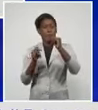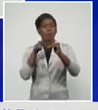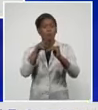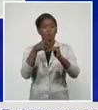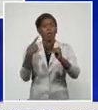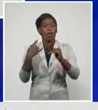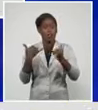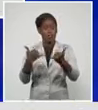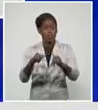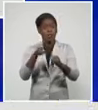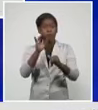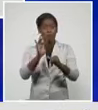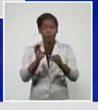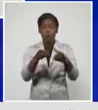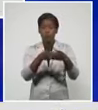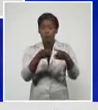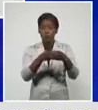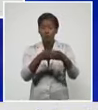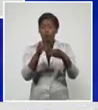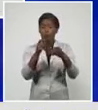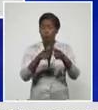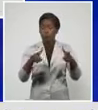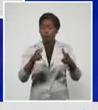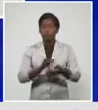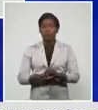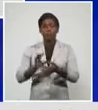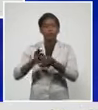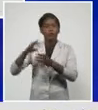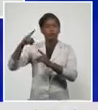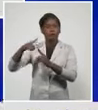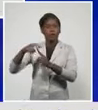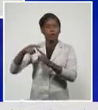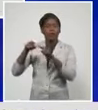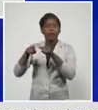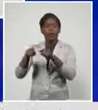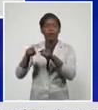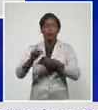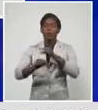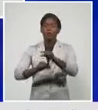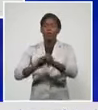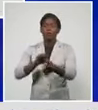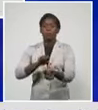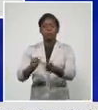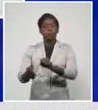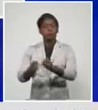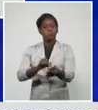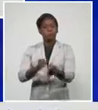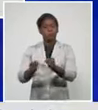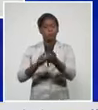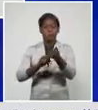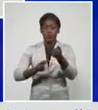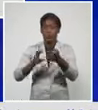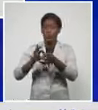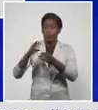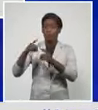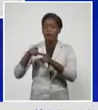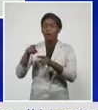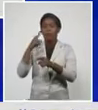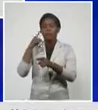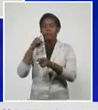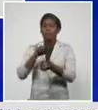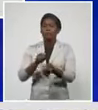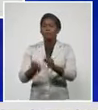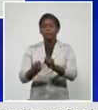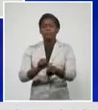le sigue Guantánamo, que va controlándose. Fíjense cómo ya ahí se empiezan a